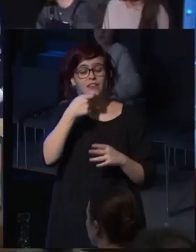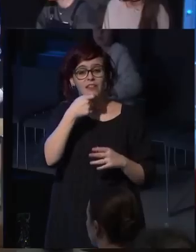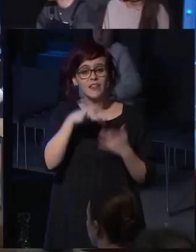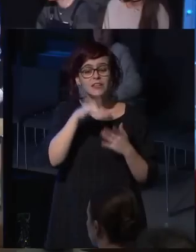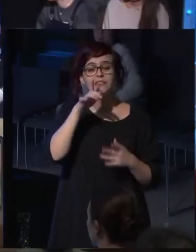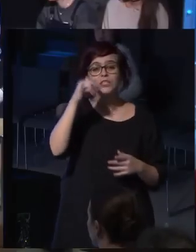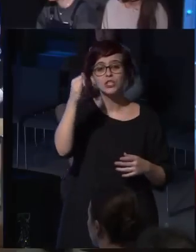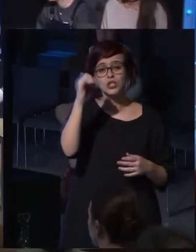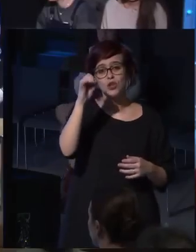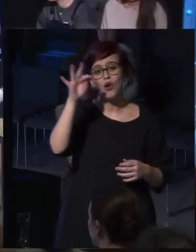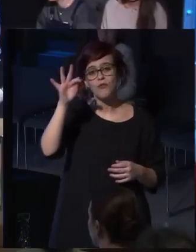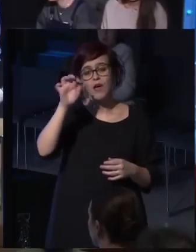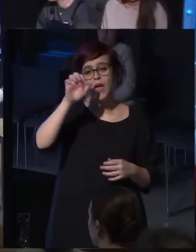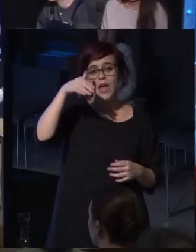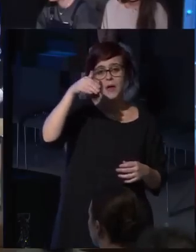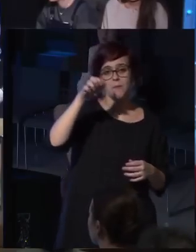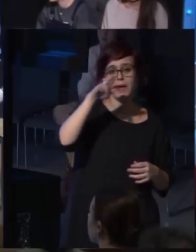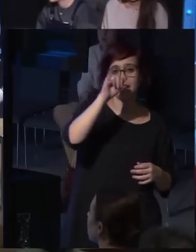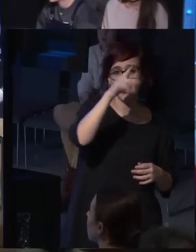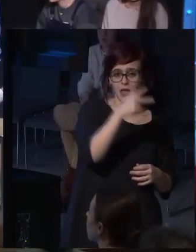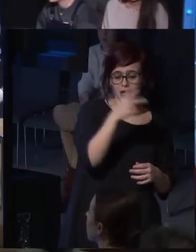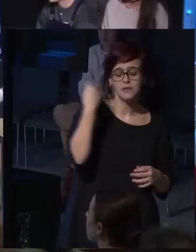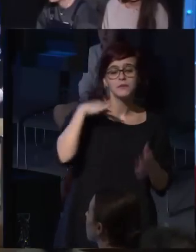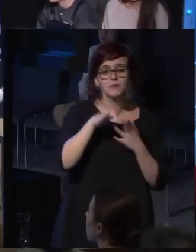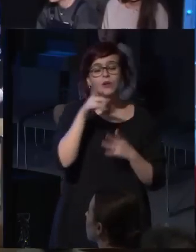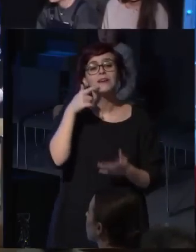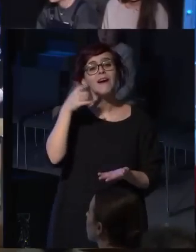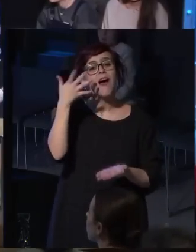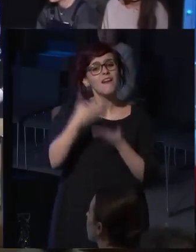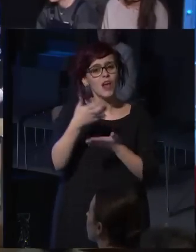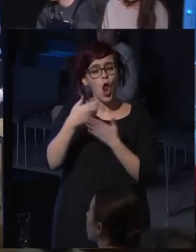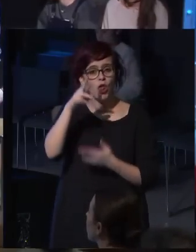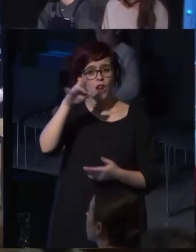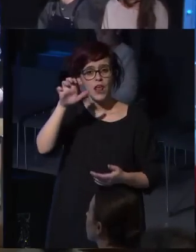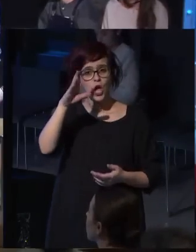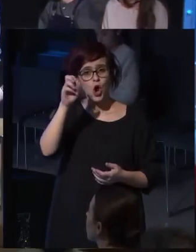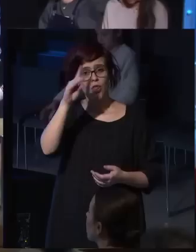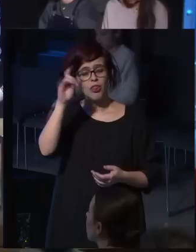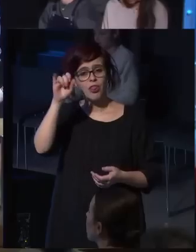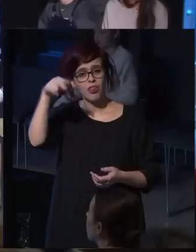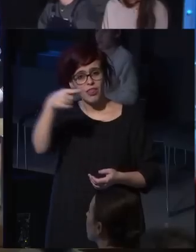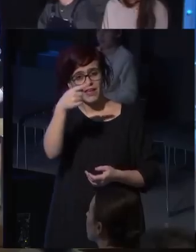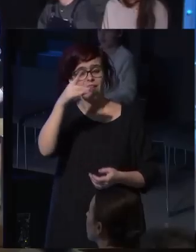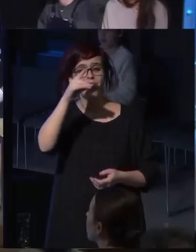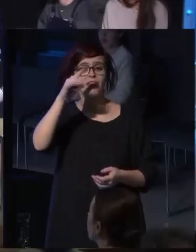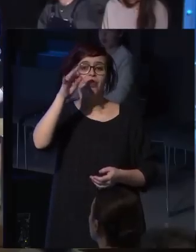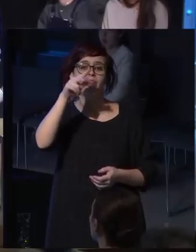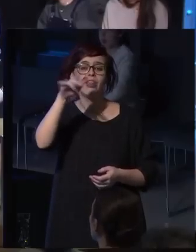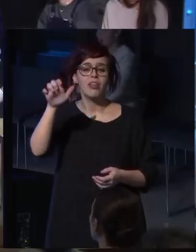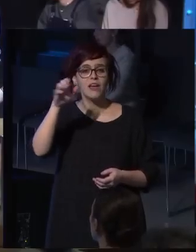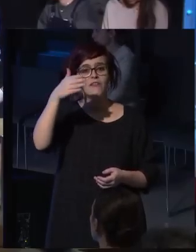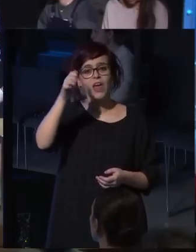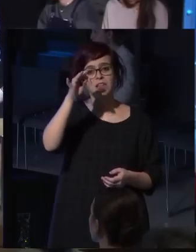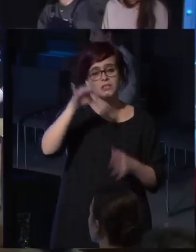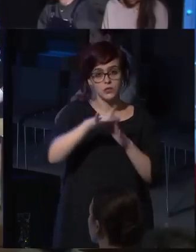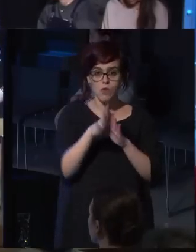Geoff Emerick o el de Recording de Beatles. El de Recording de Beatles es el que lo hizo el otro productor, El de Recording de Beatles,